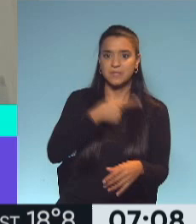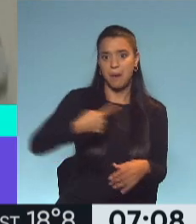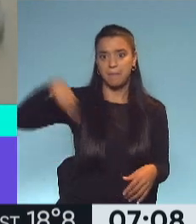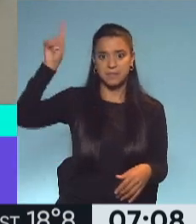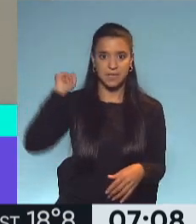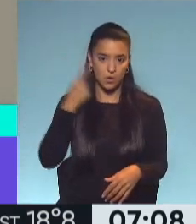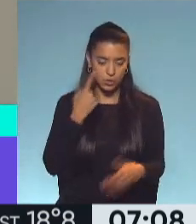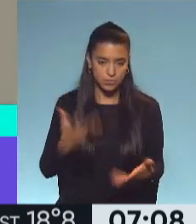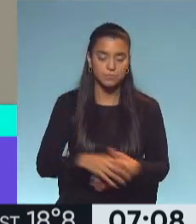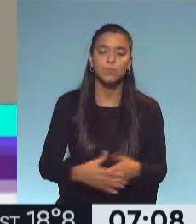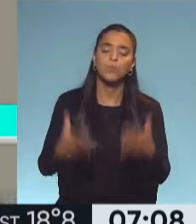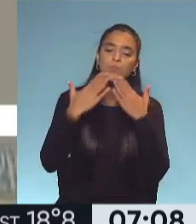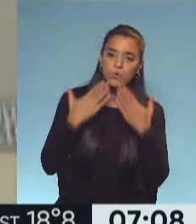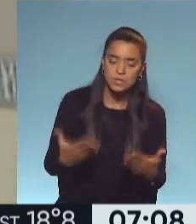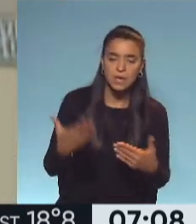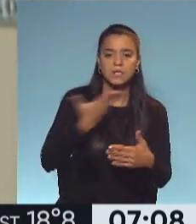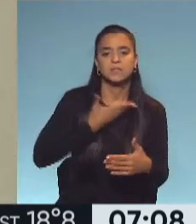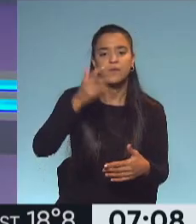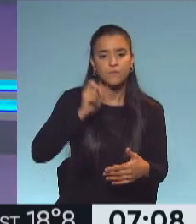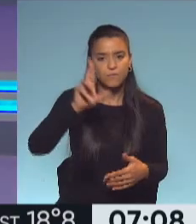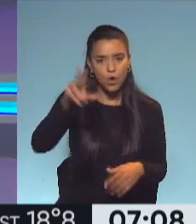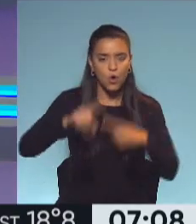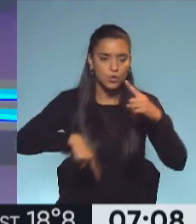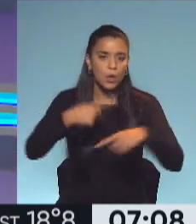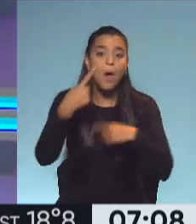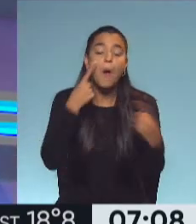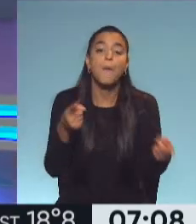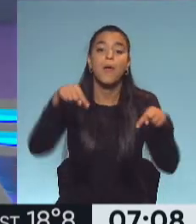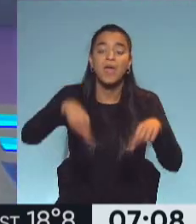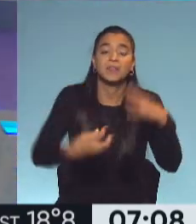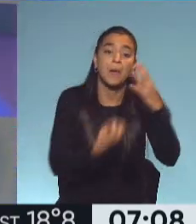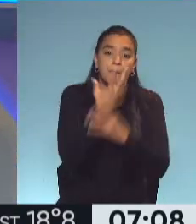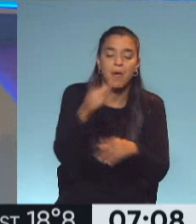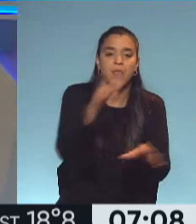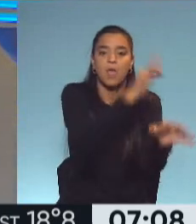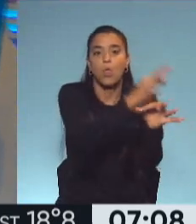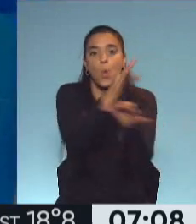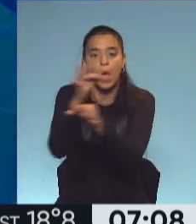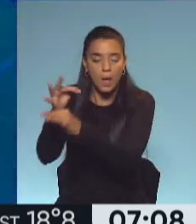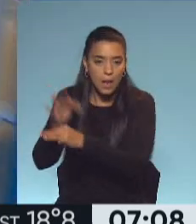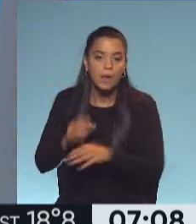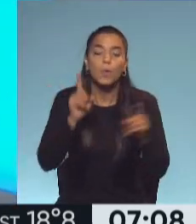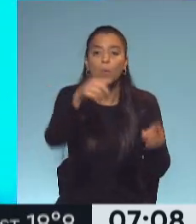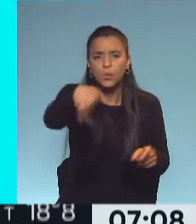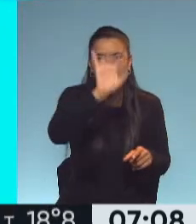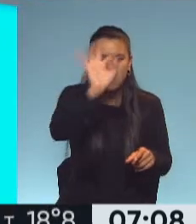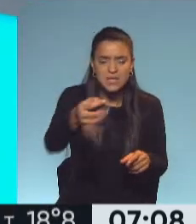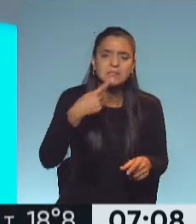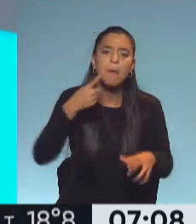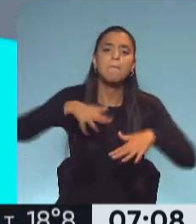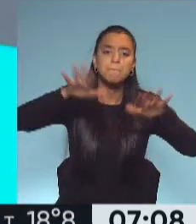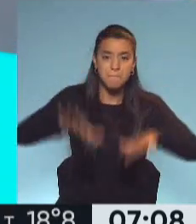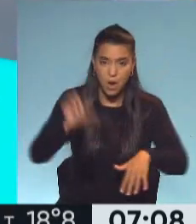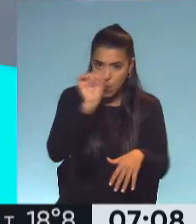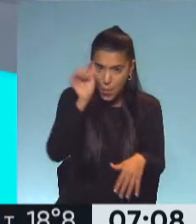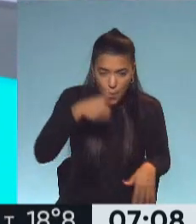pasada. Muchísimas gracias, Flor. Vamos a seguir de cerca todo lo que ocurre durante esta mañana en los establecimientos educativos. Ustedes saben, está convocado un paro, de eso nos vamos